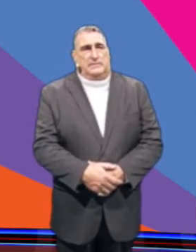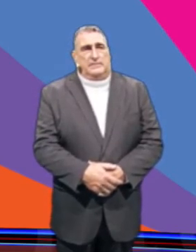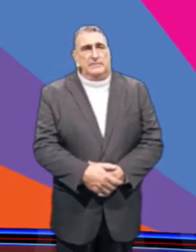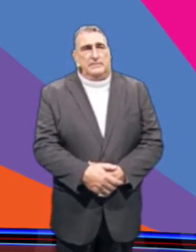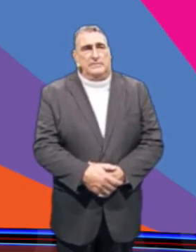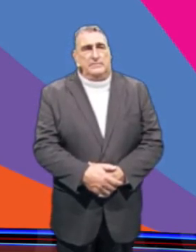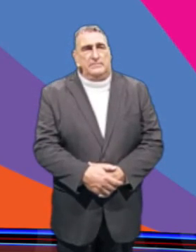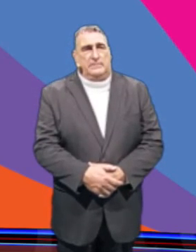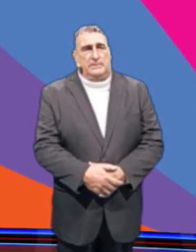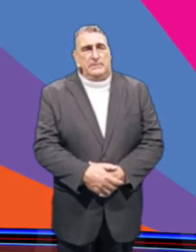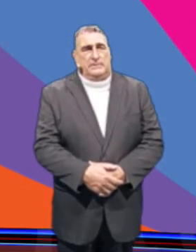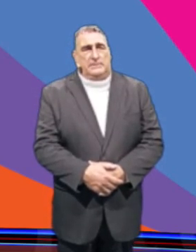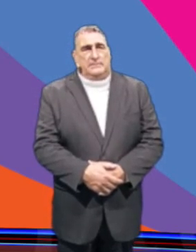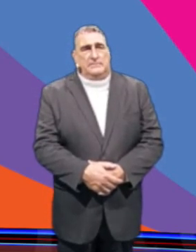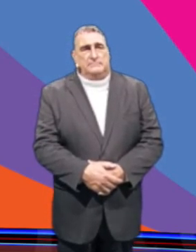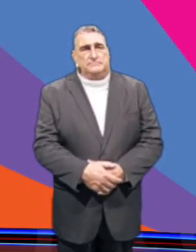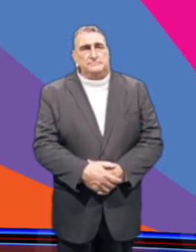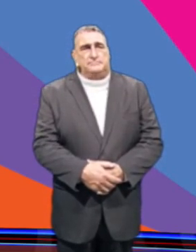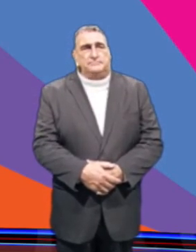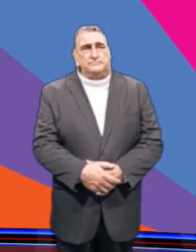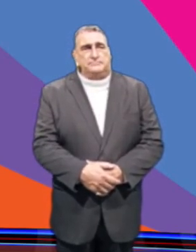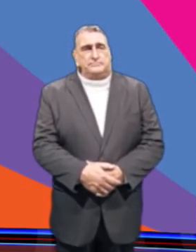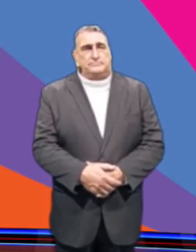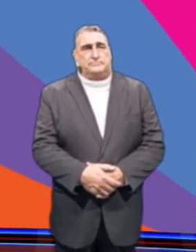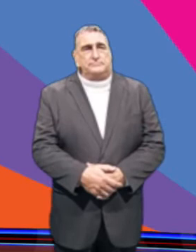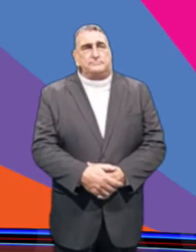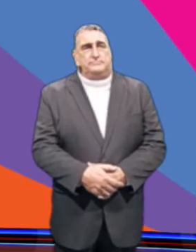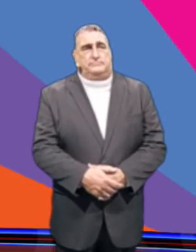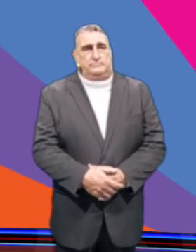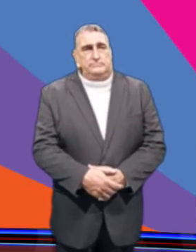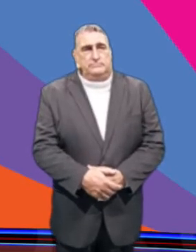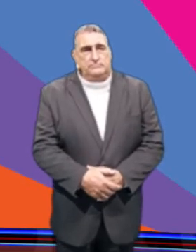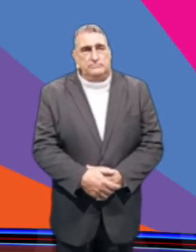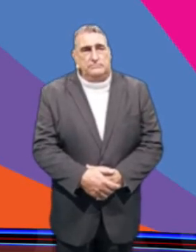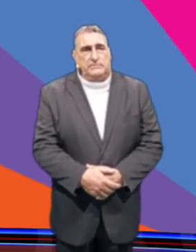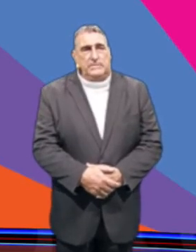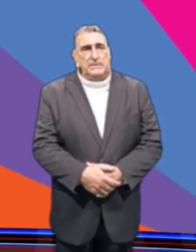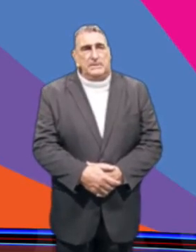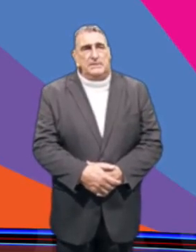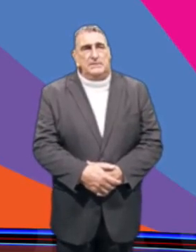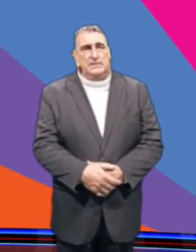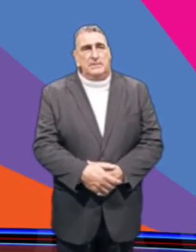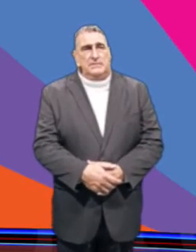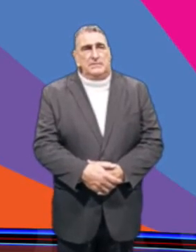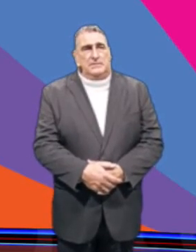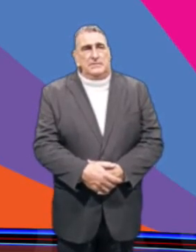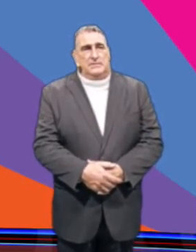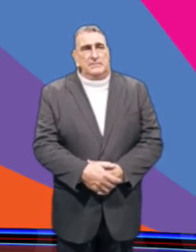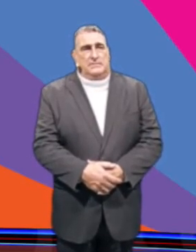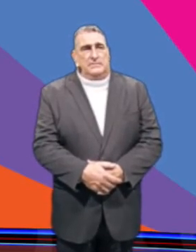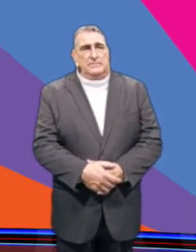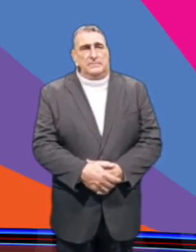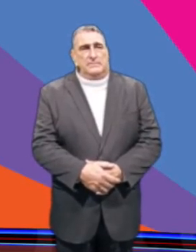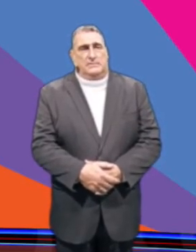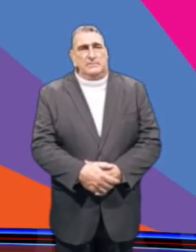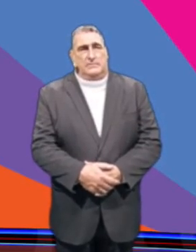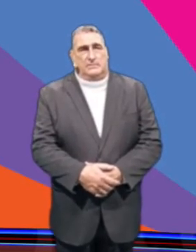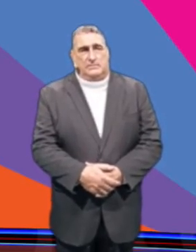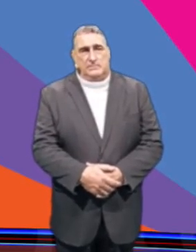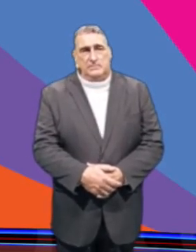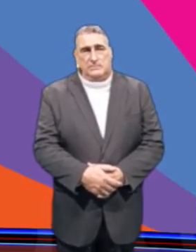dice, ¿cómo puede ser? Vamos a lo mismo. Messi compra la Fundación Messi, que se supone que